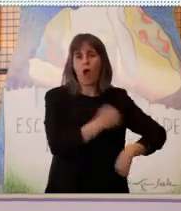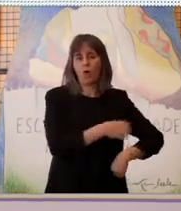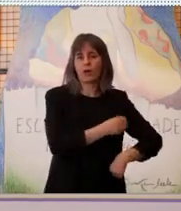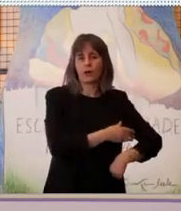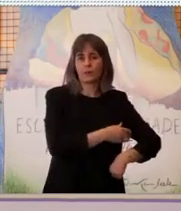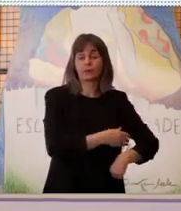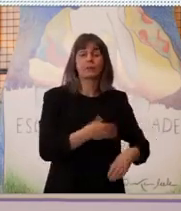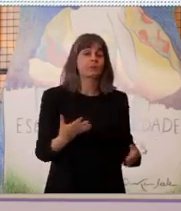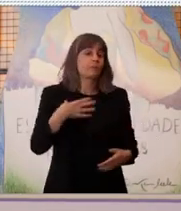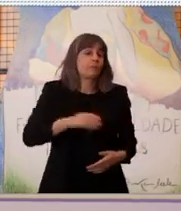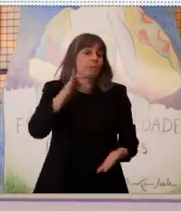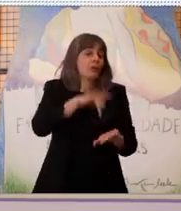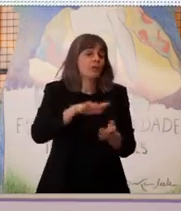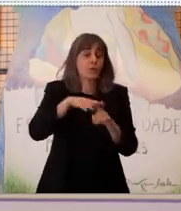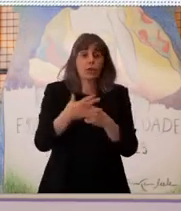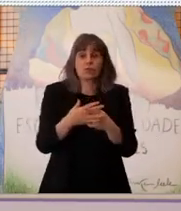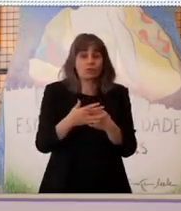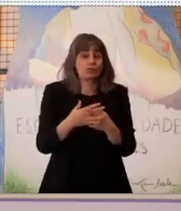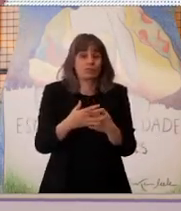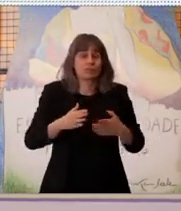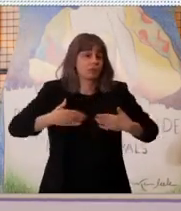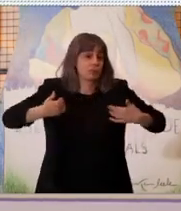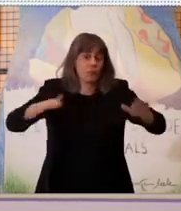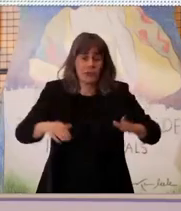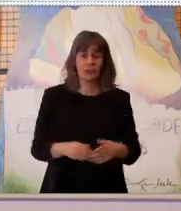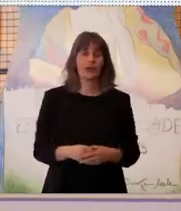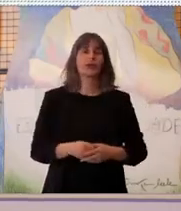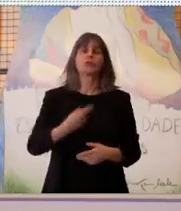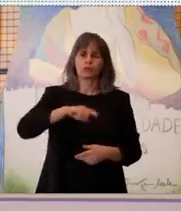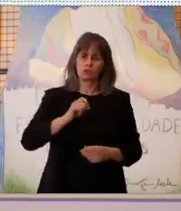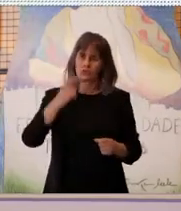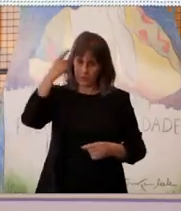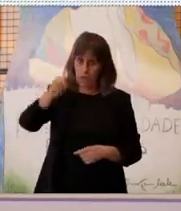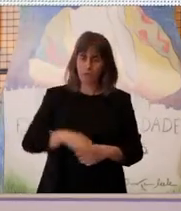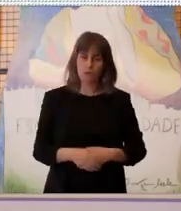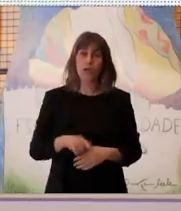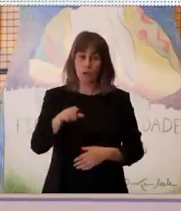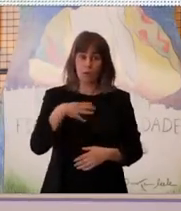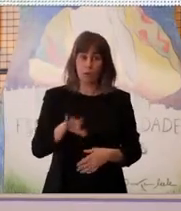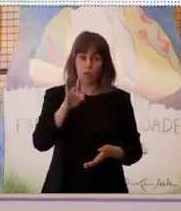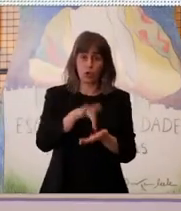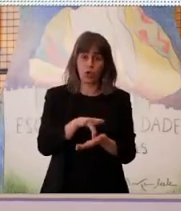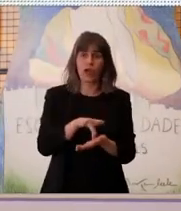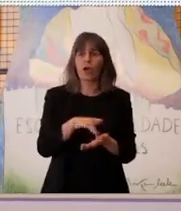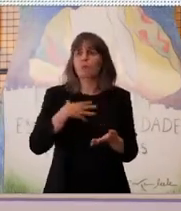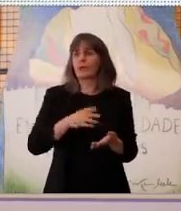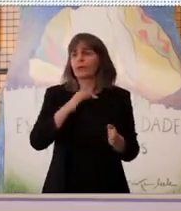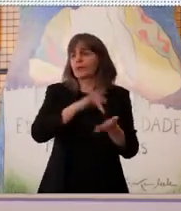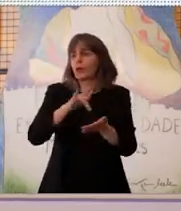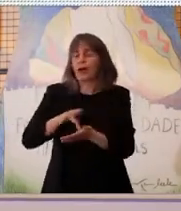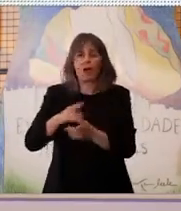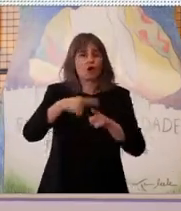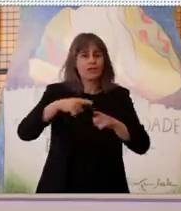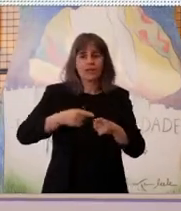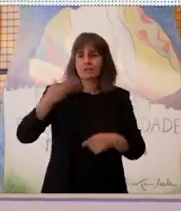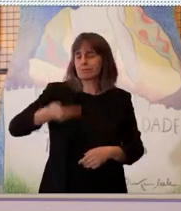en cualquier momento no y yo creo que que somos conscientes Y eso puede pasar y como puede pasar para todo y para cosas absolutamente fundamentales